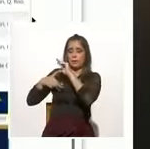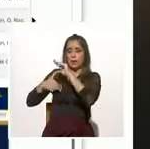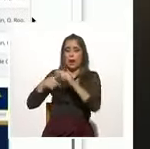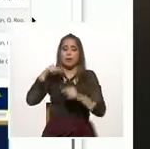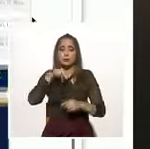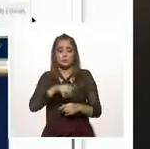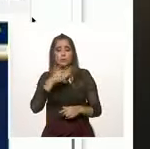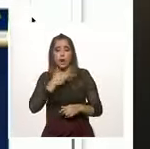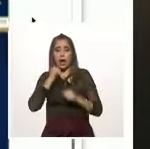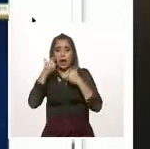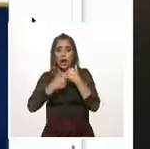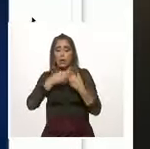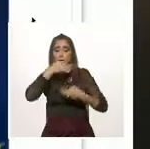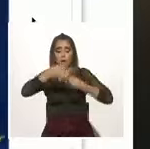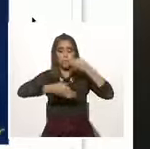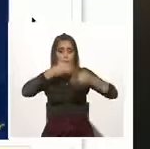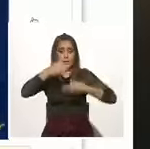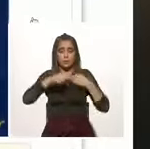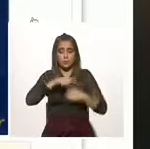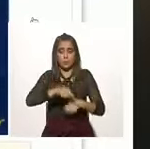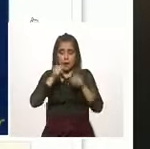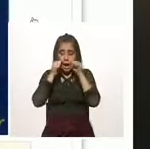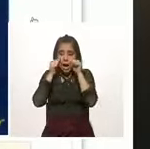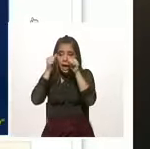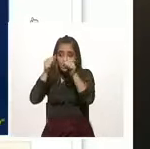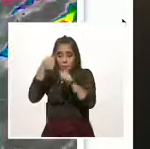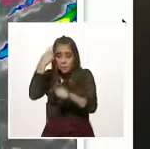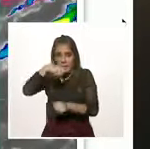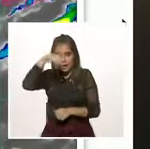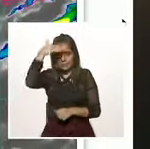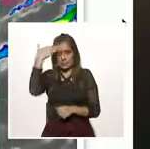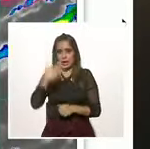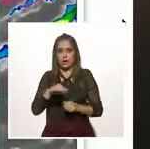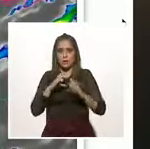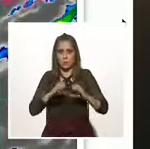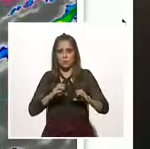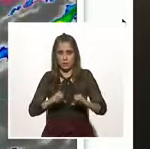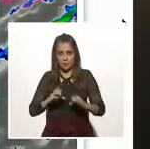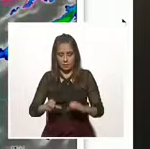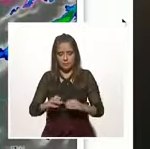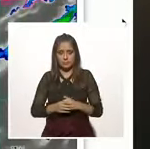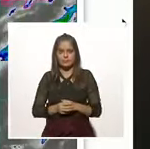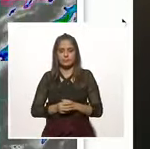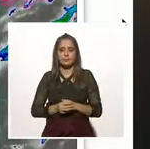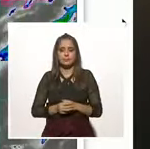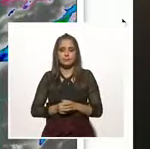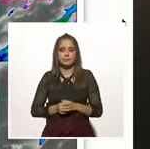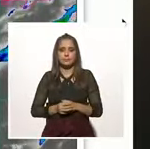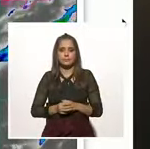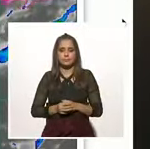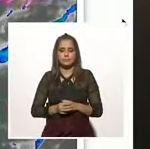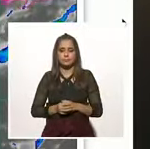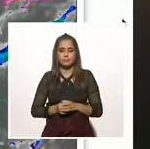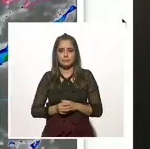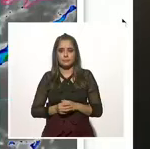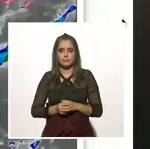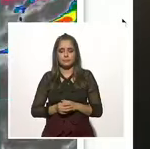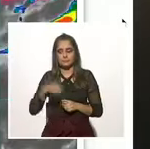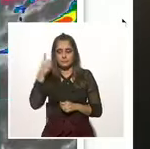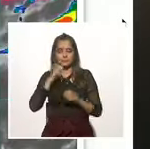Meteorológico Nacional y la Coordinación Nacional de Protección Civil, que depende de la Secretaría de Seguridad y Protección